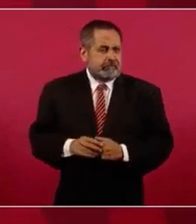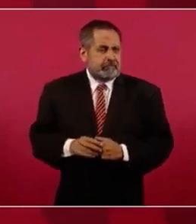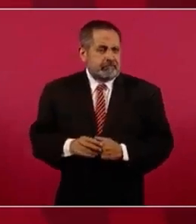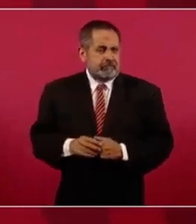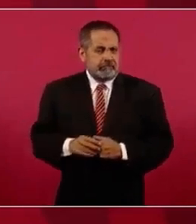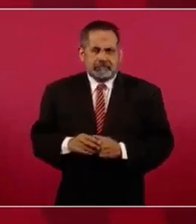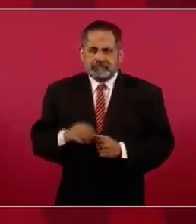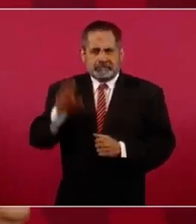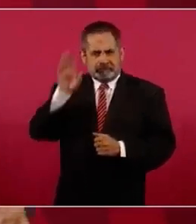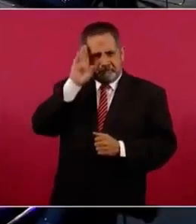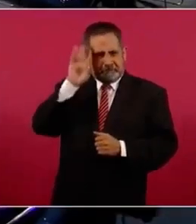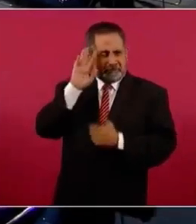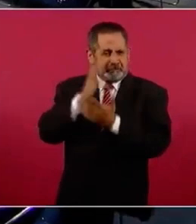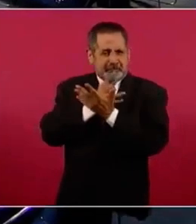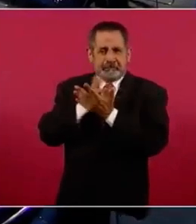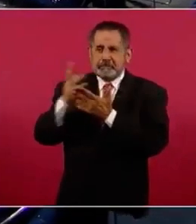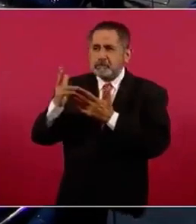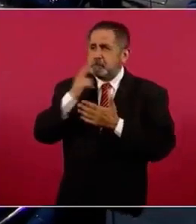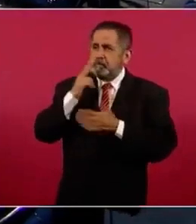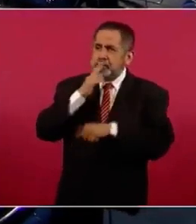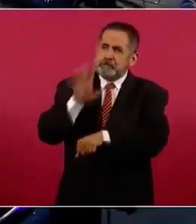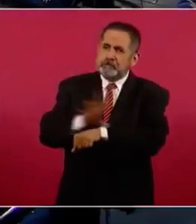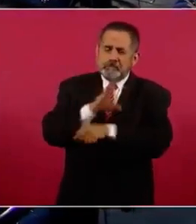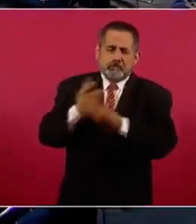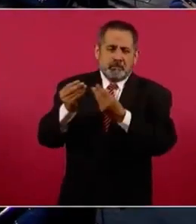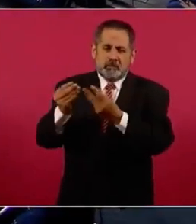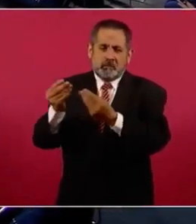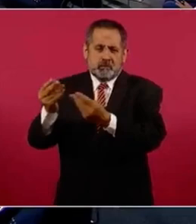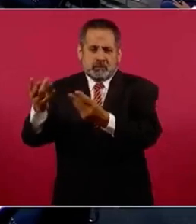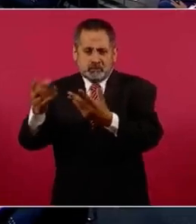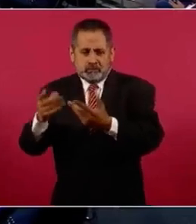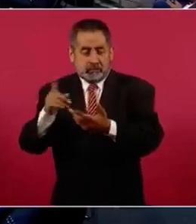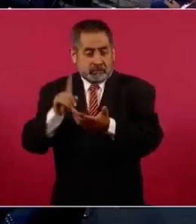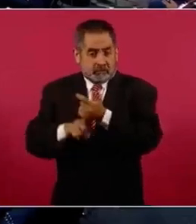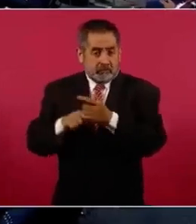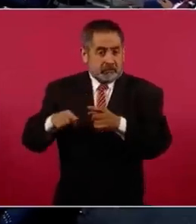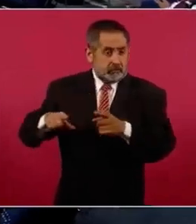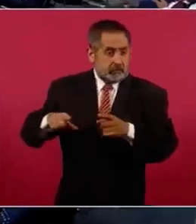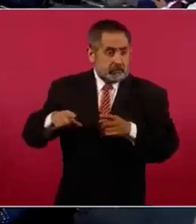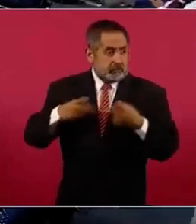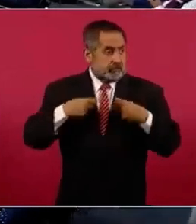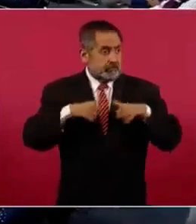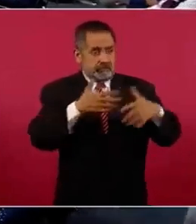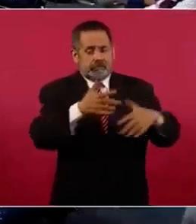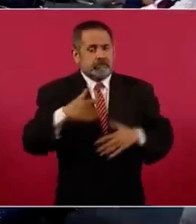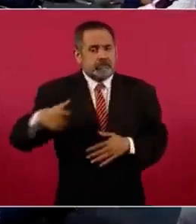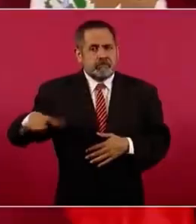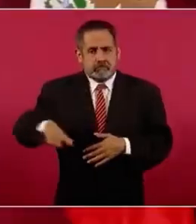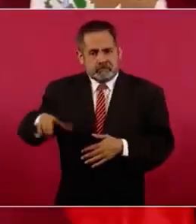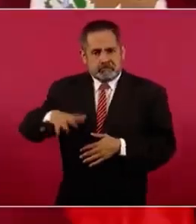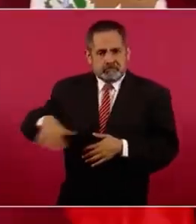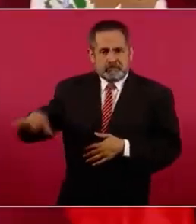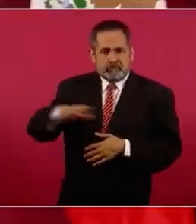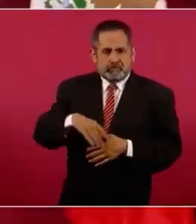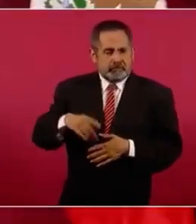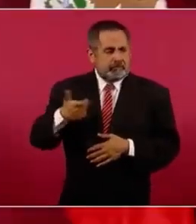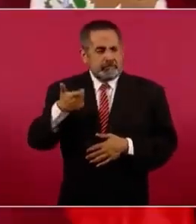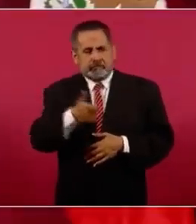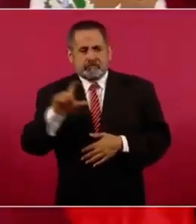el exceso de uso de energía, pero eso no solo público, sino no personal. Además, se paga